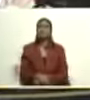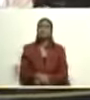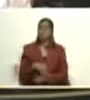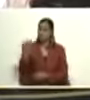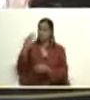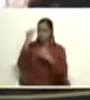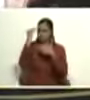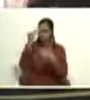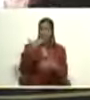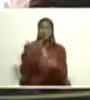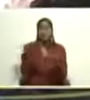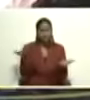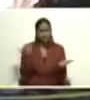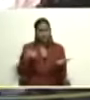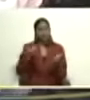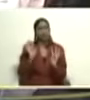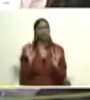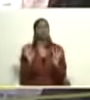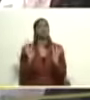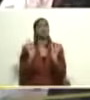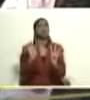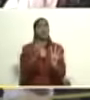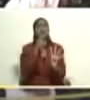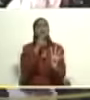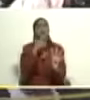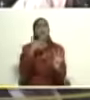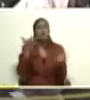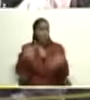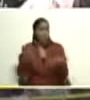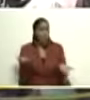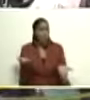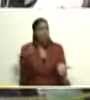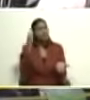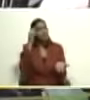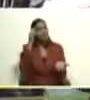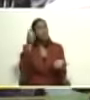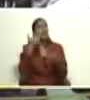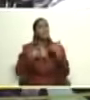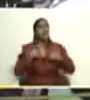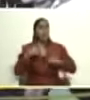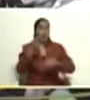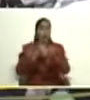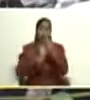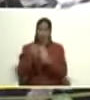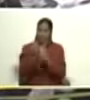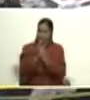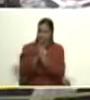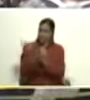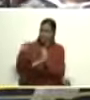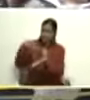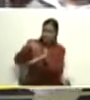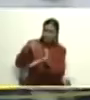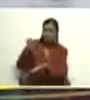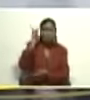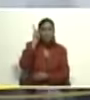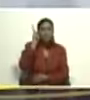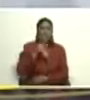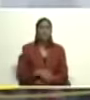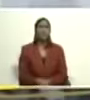saludo en este acto de Expometal tan bonito, hoy miércoles de economía. Por favor, profesor. Gracias,